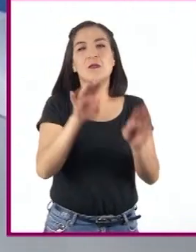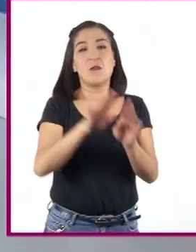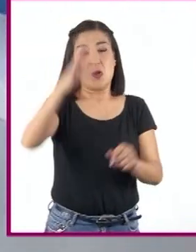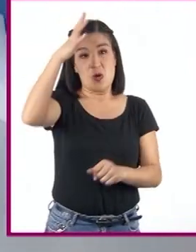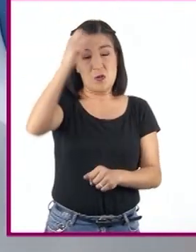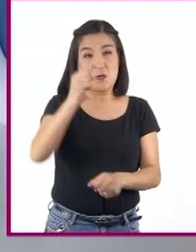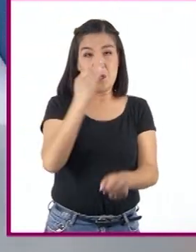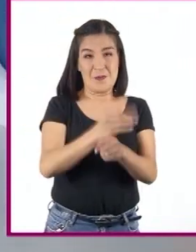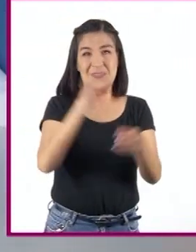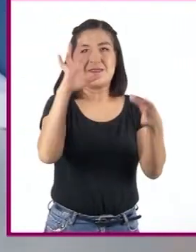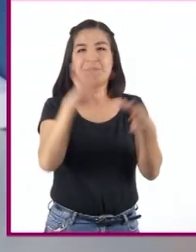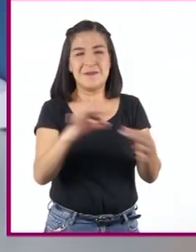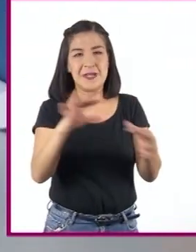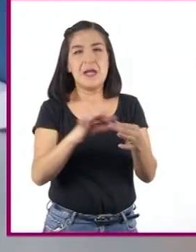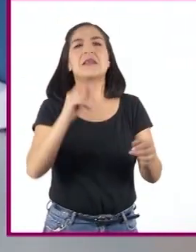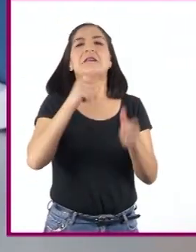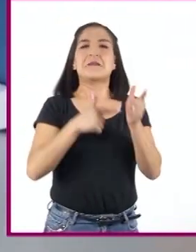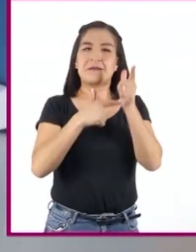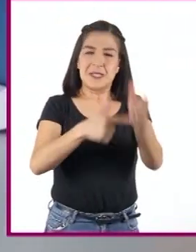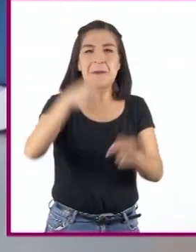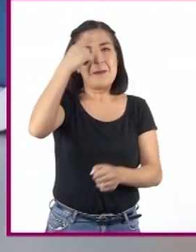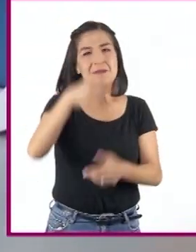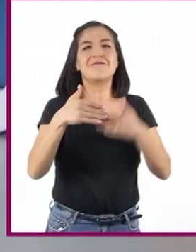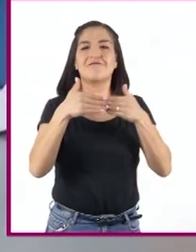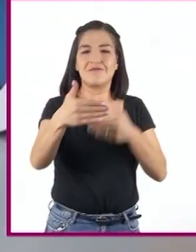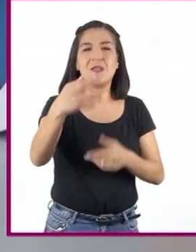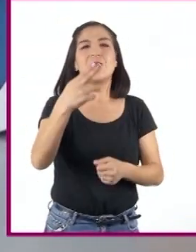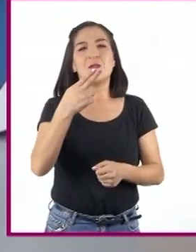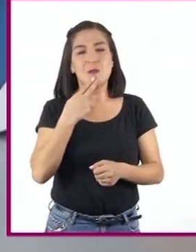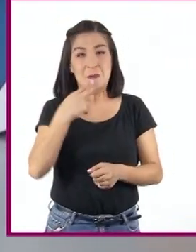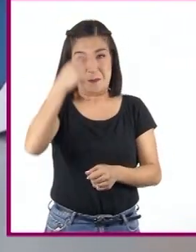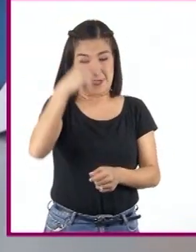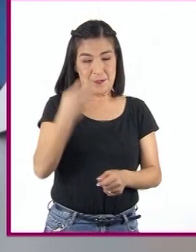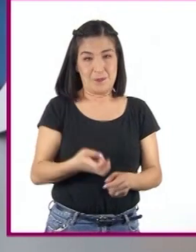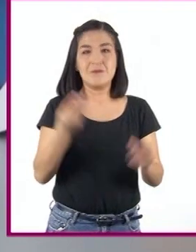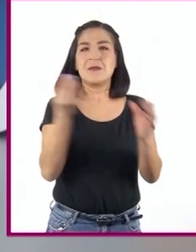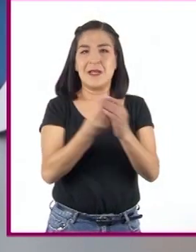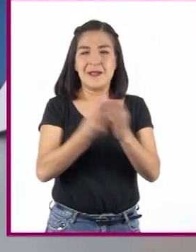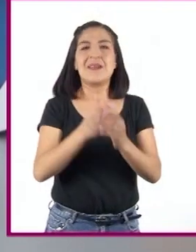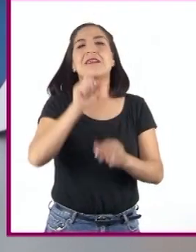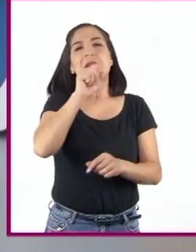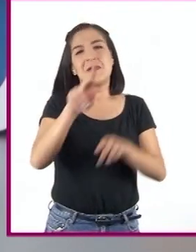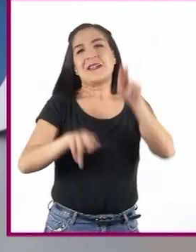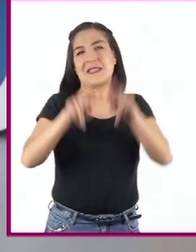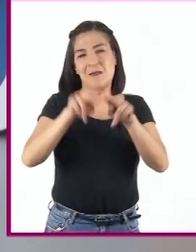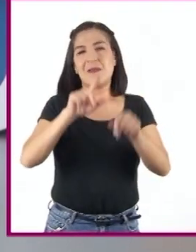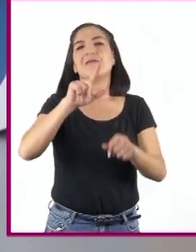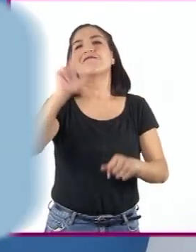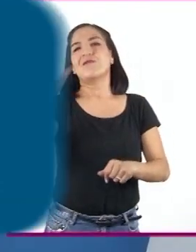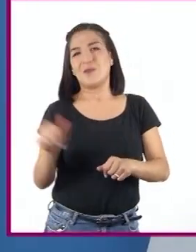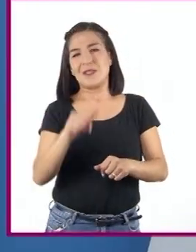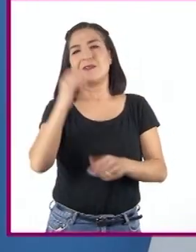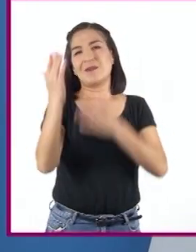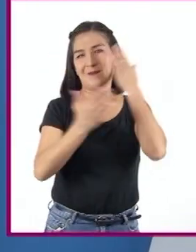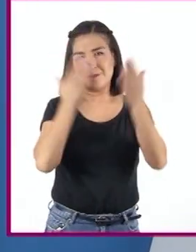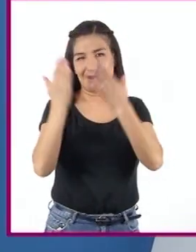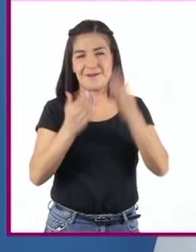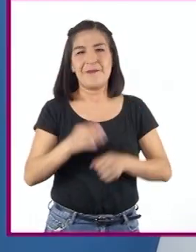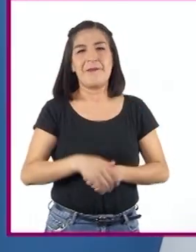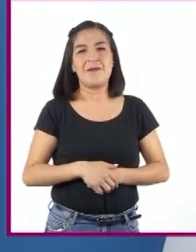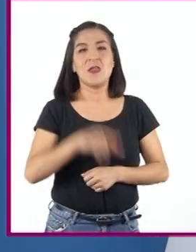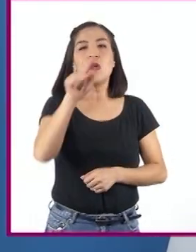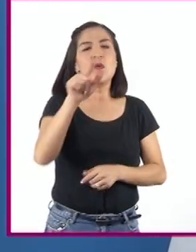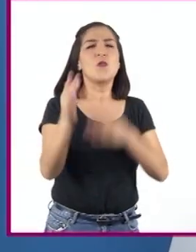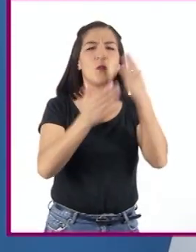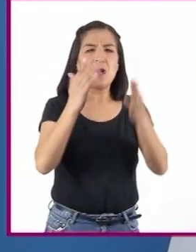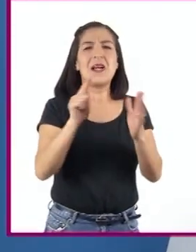que se han considerado les seguirán siendo de utilidad tanto en este curso como en los niveles educativos posteriores. Busquen en su libro